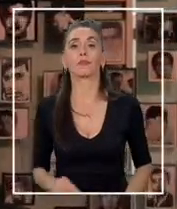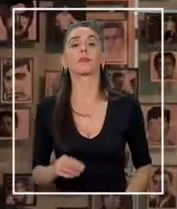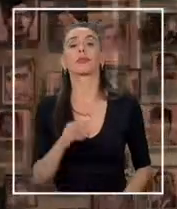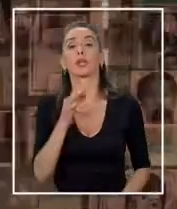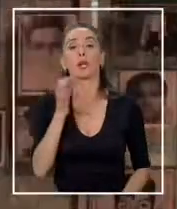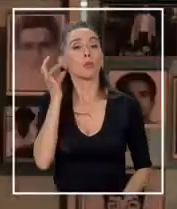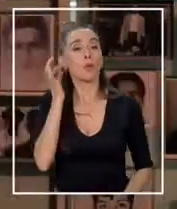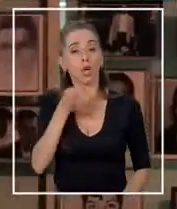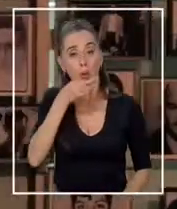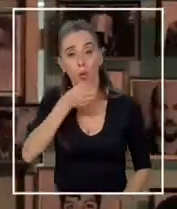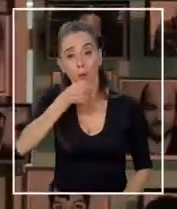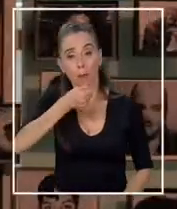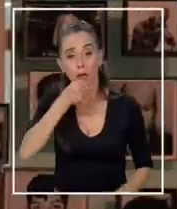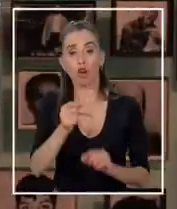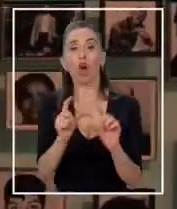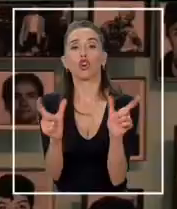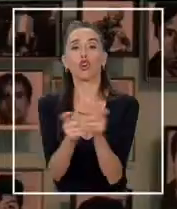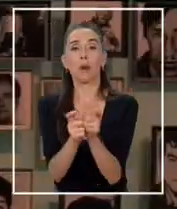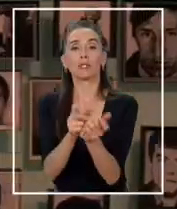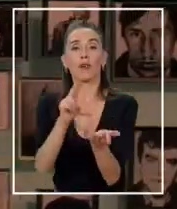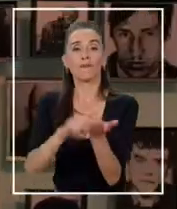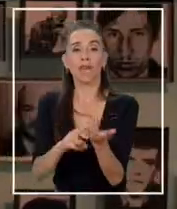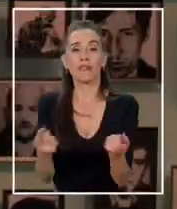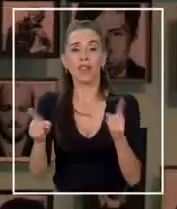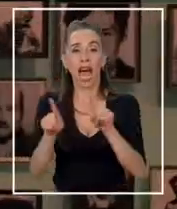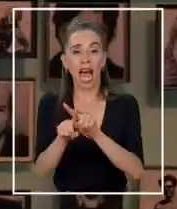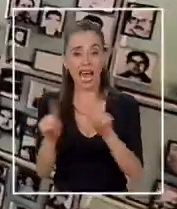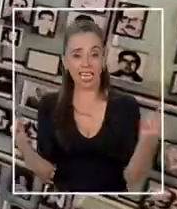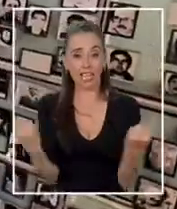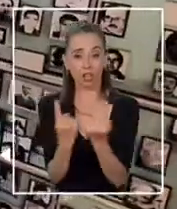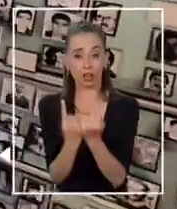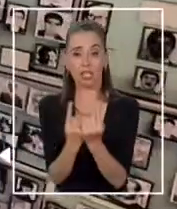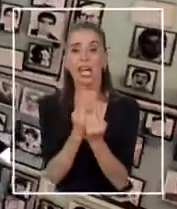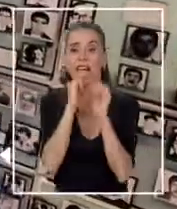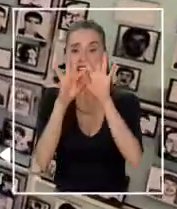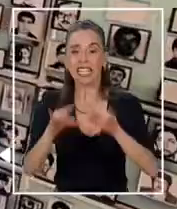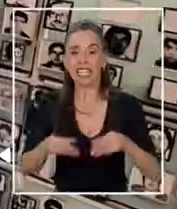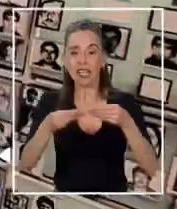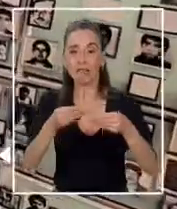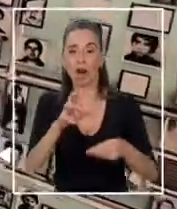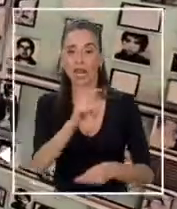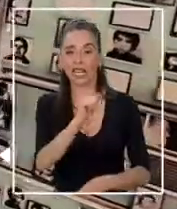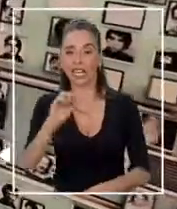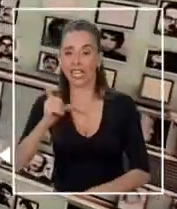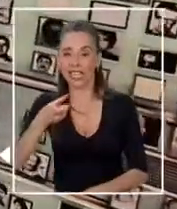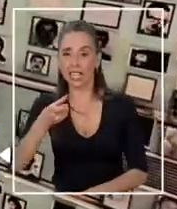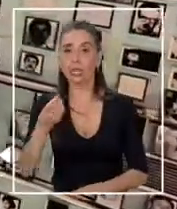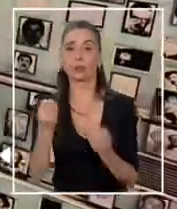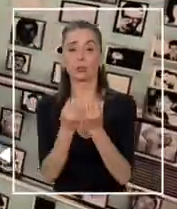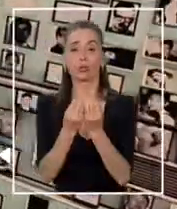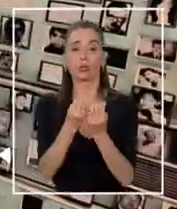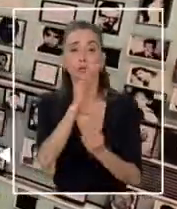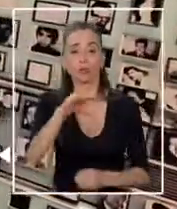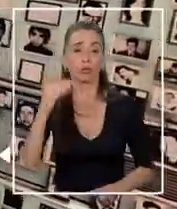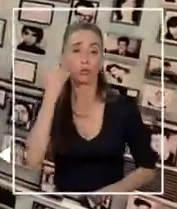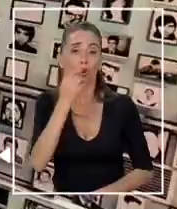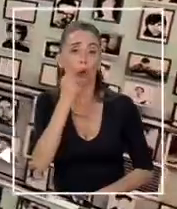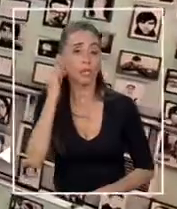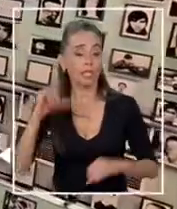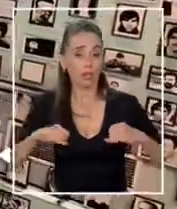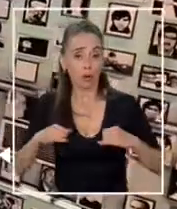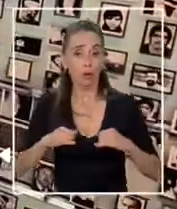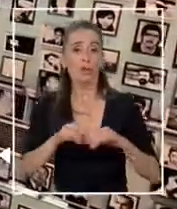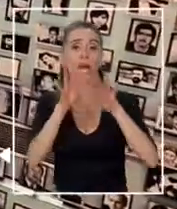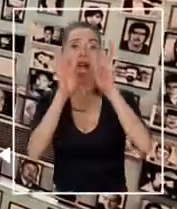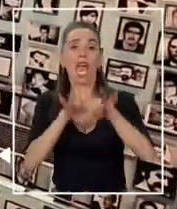Según la Comisión de Verdad y Reconciliación, también conocida como Informe Arretic, cientos de niños, niñas y adolescentes fueron ejecutados